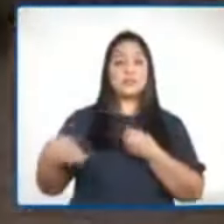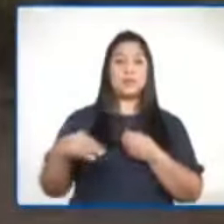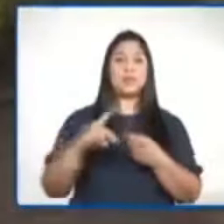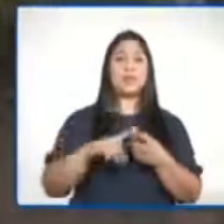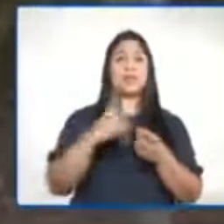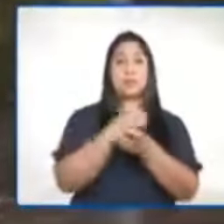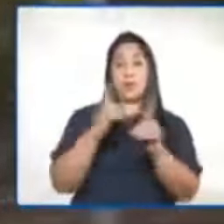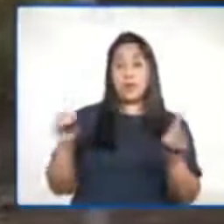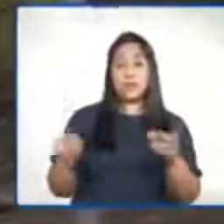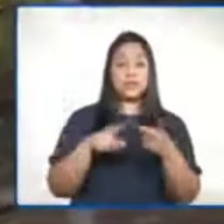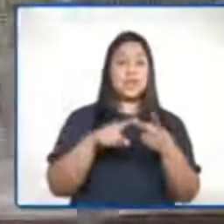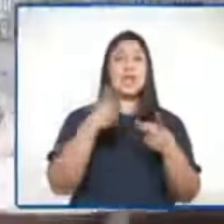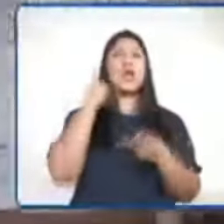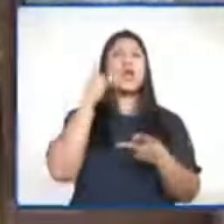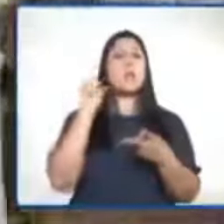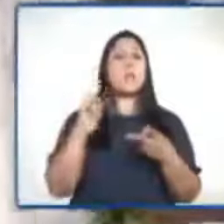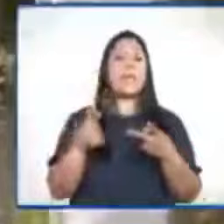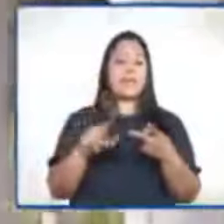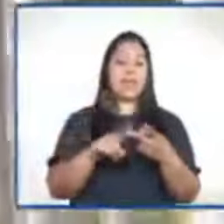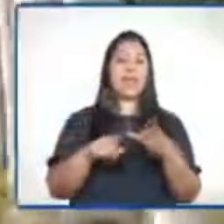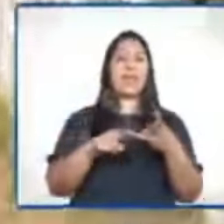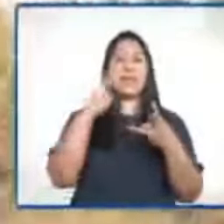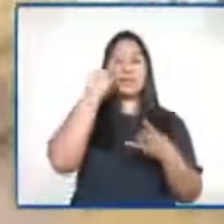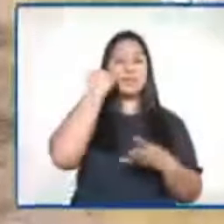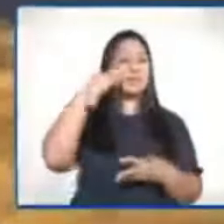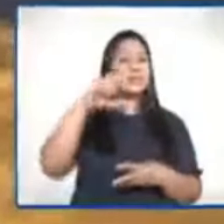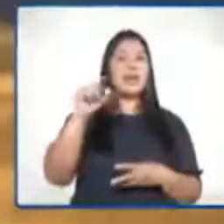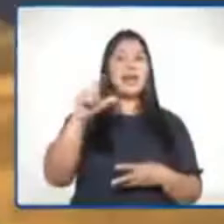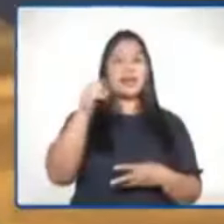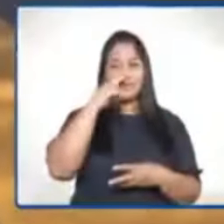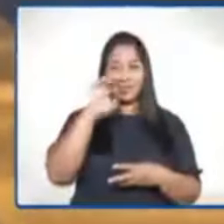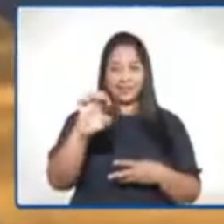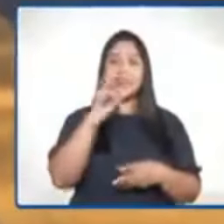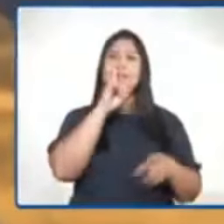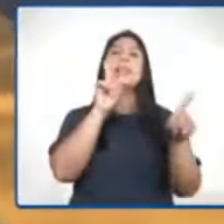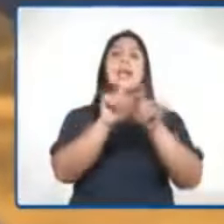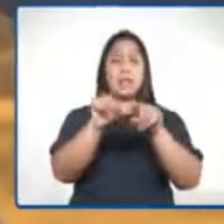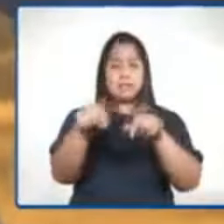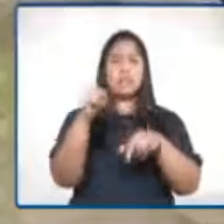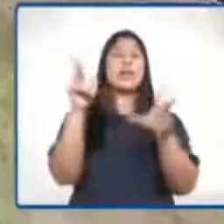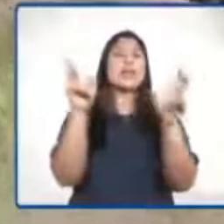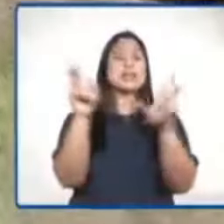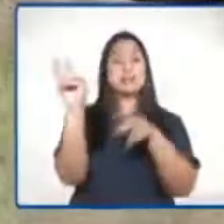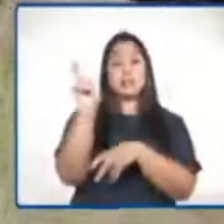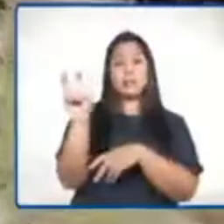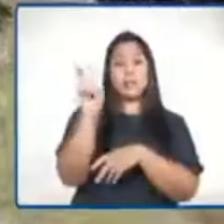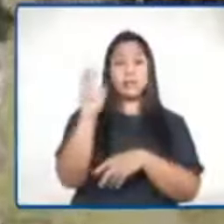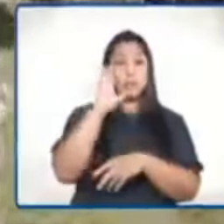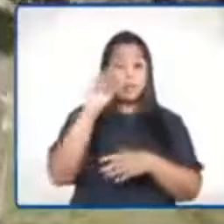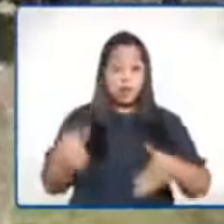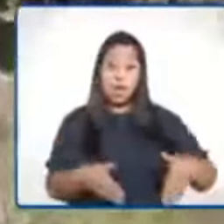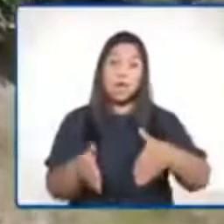La Democracia, La Gomera y Zipacate, así como al sector turismo, ya que esta